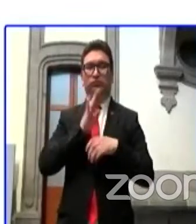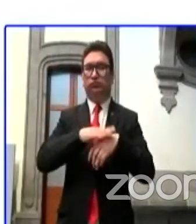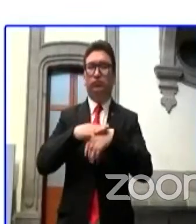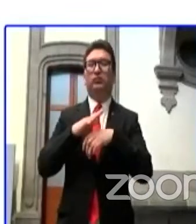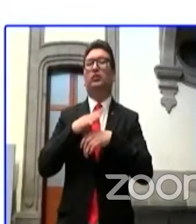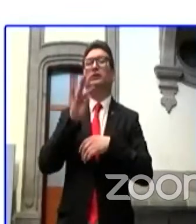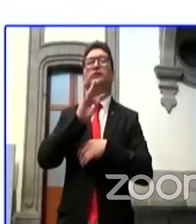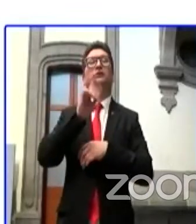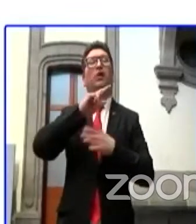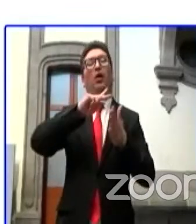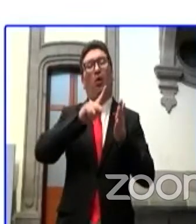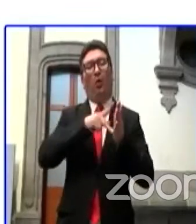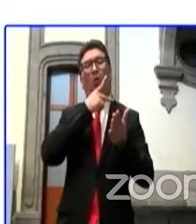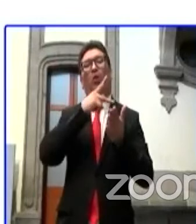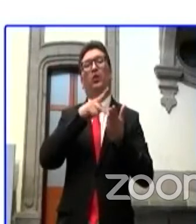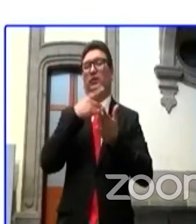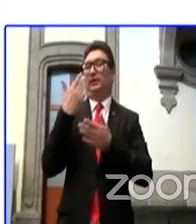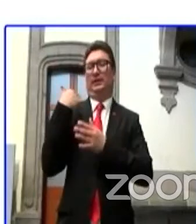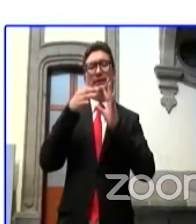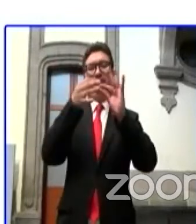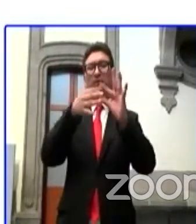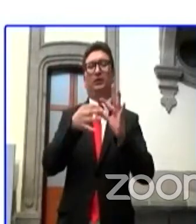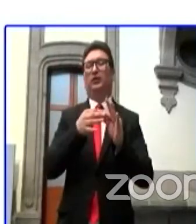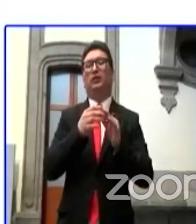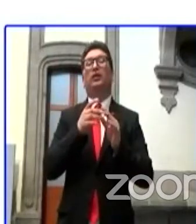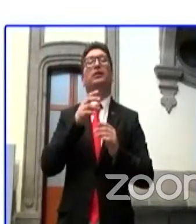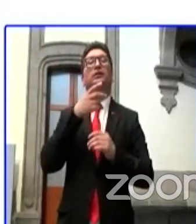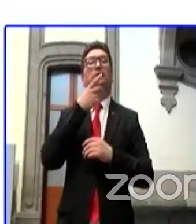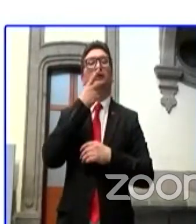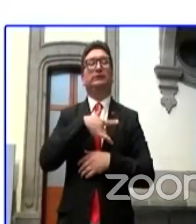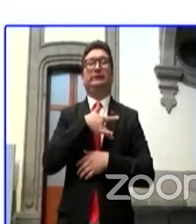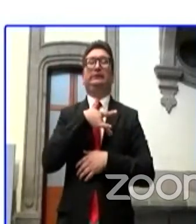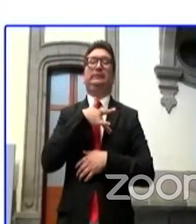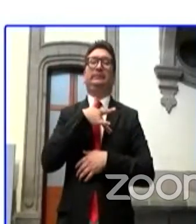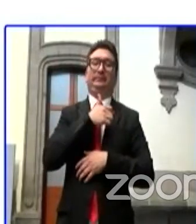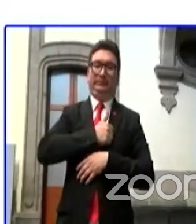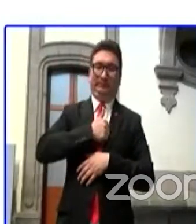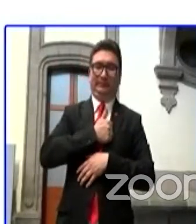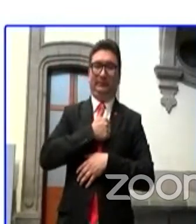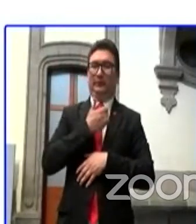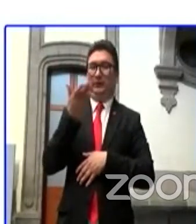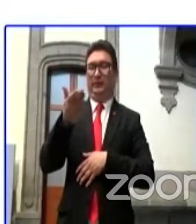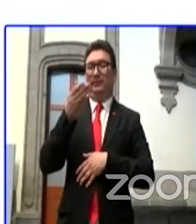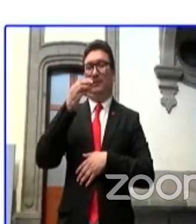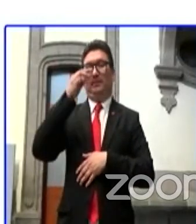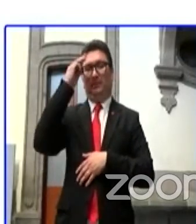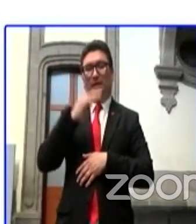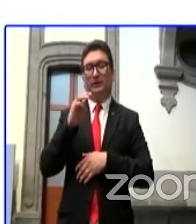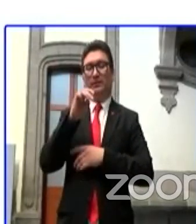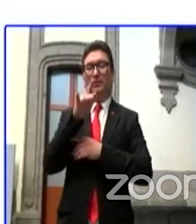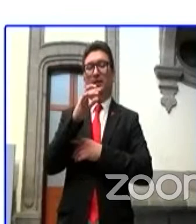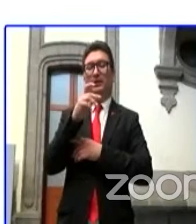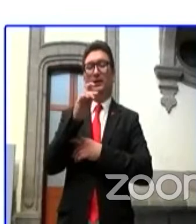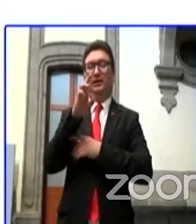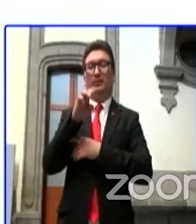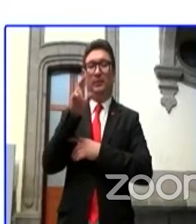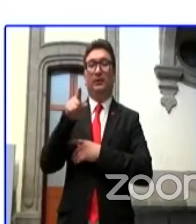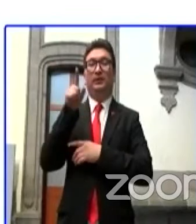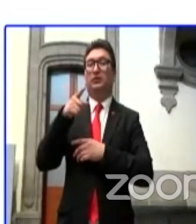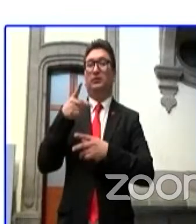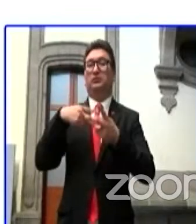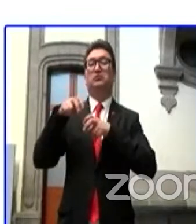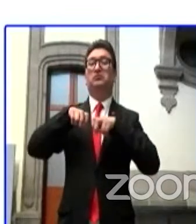como reiterar lo que ya había comentado. Lamento muchísimo que nuestra maestra Mari Carmen Mazarraza no esté aquí